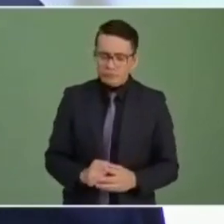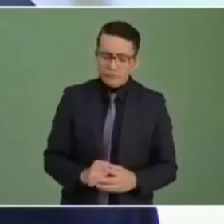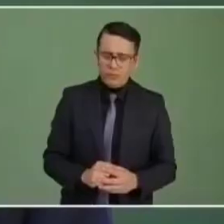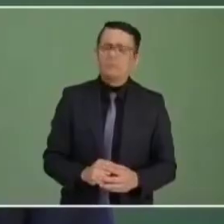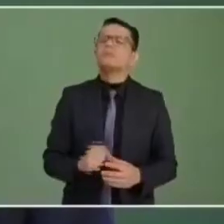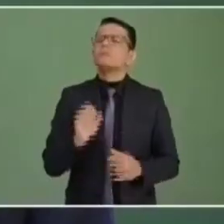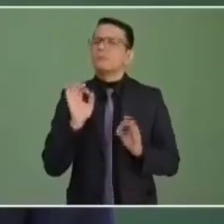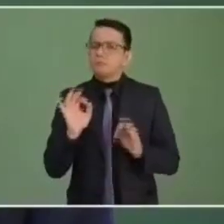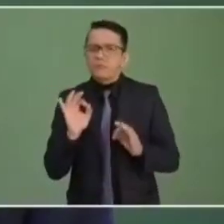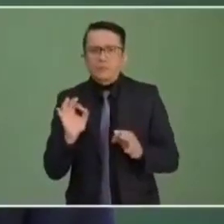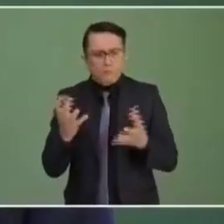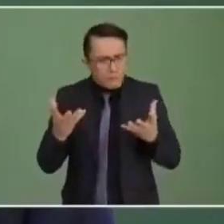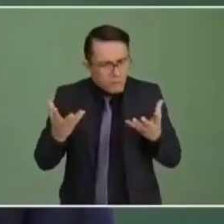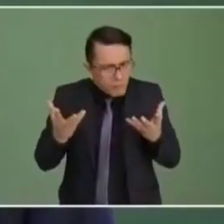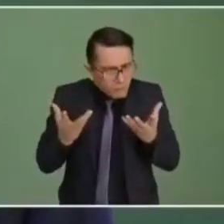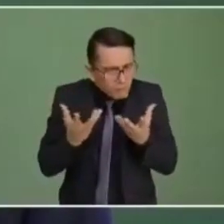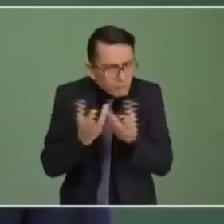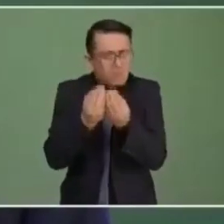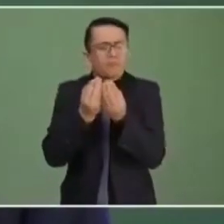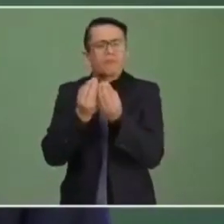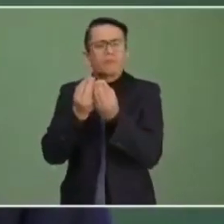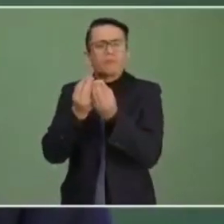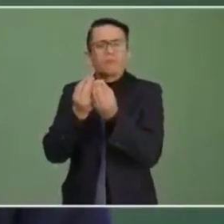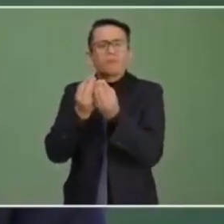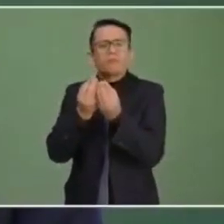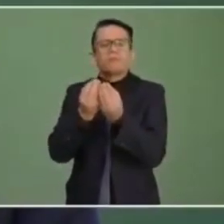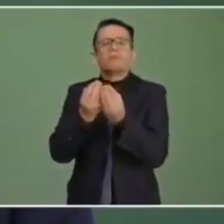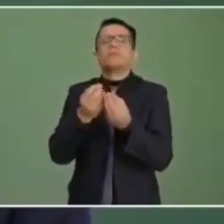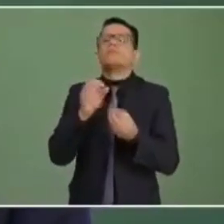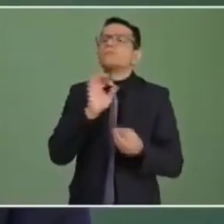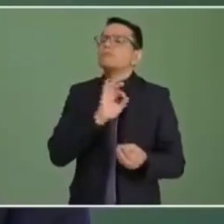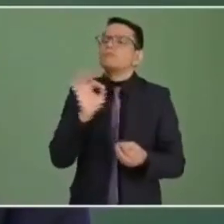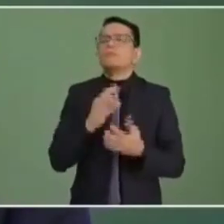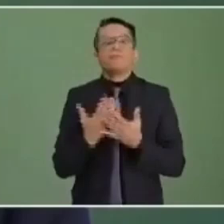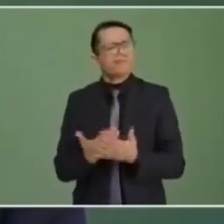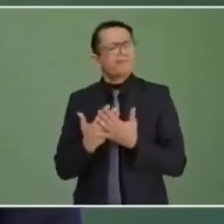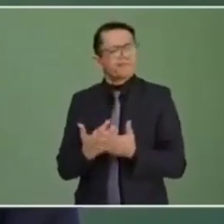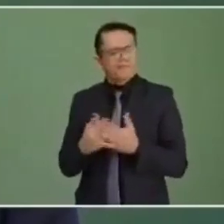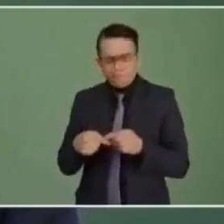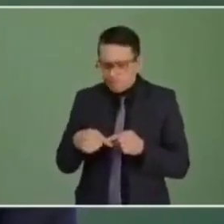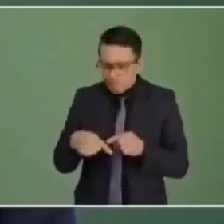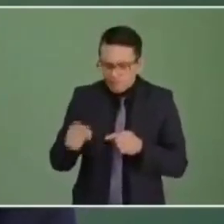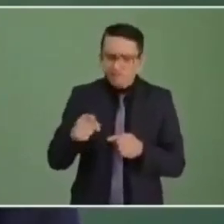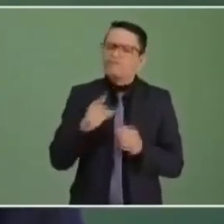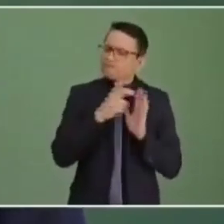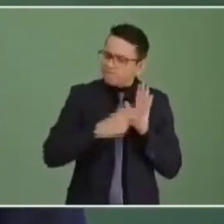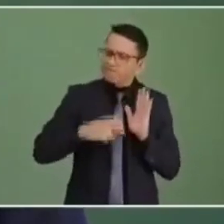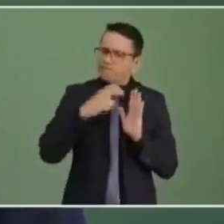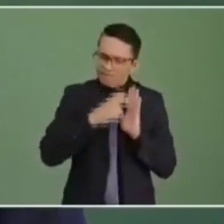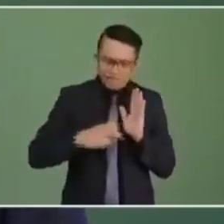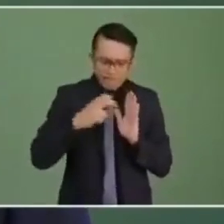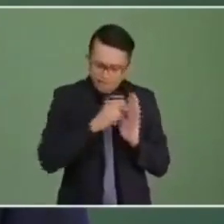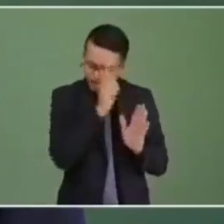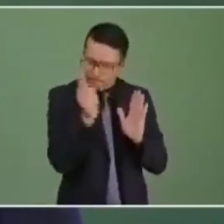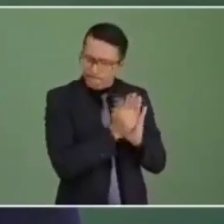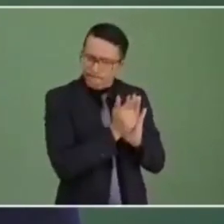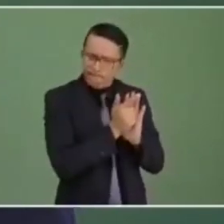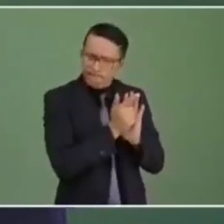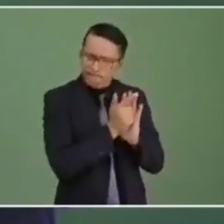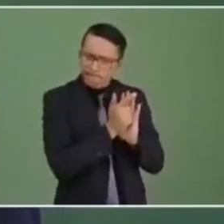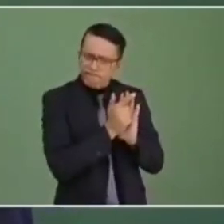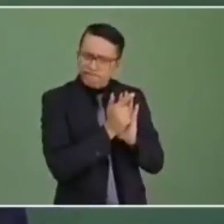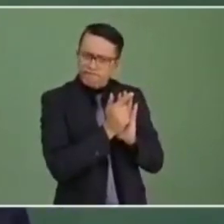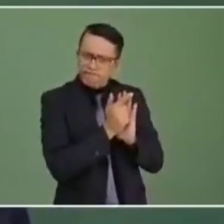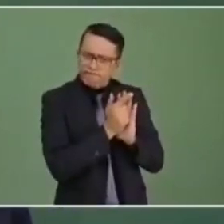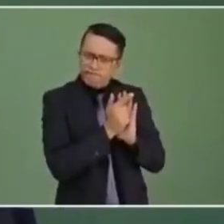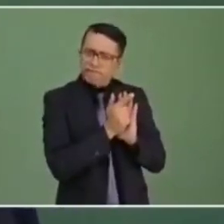sean válidas estas consultas. Estamos esperando esa reforma para